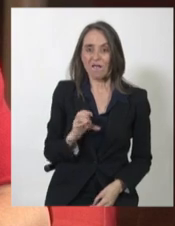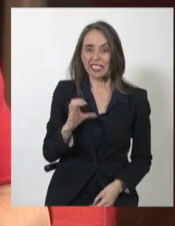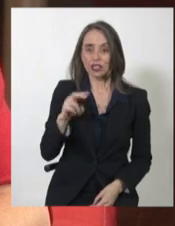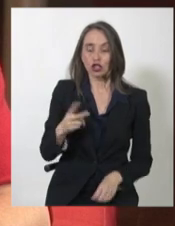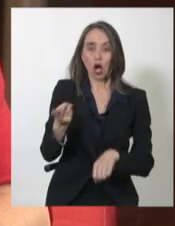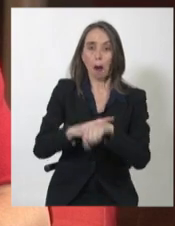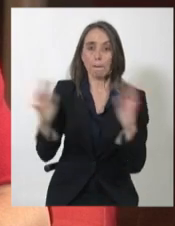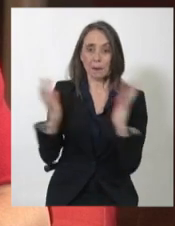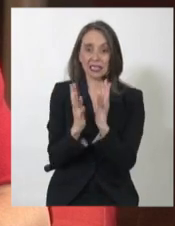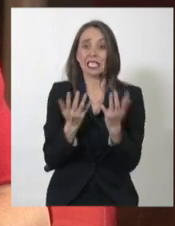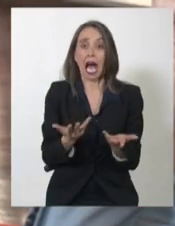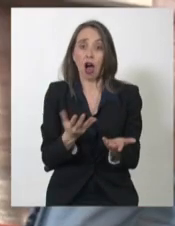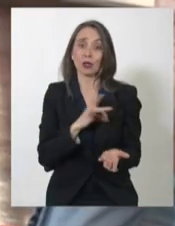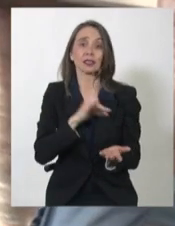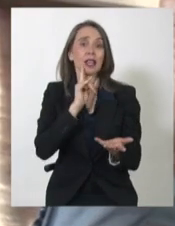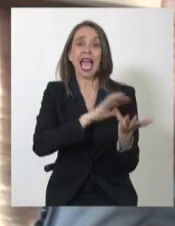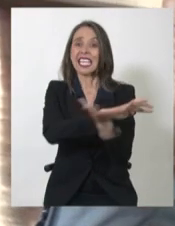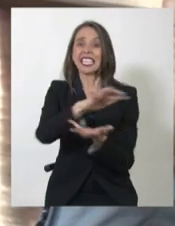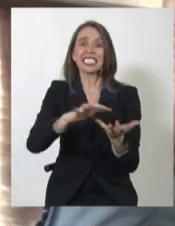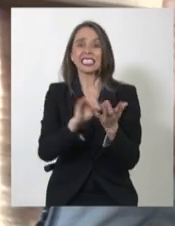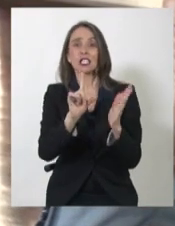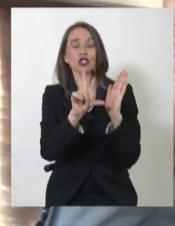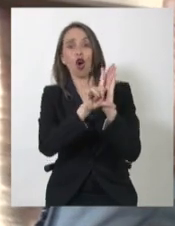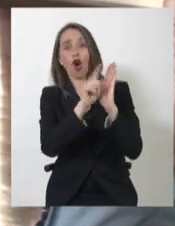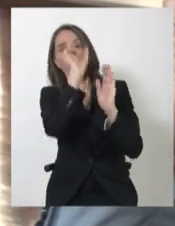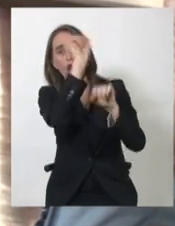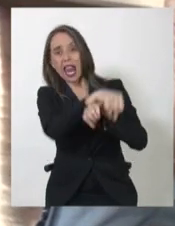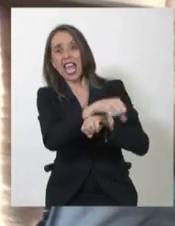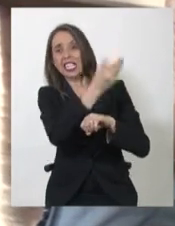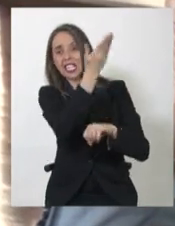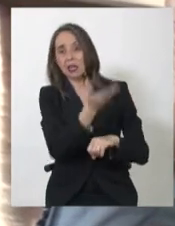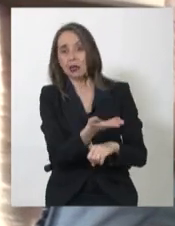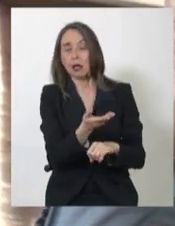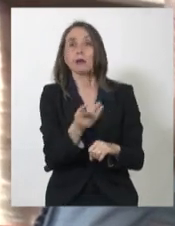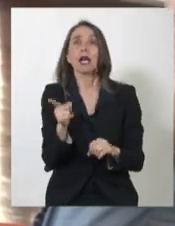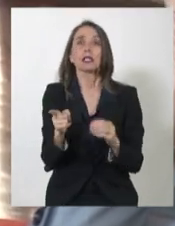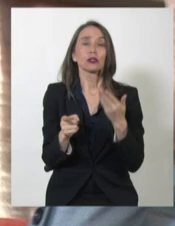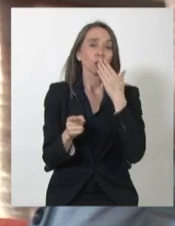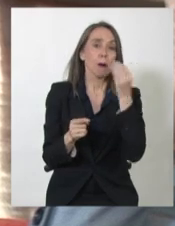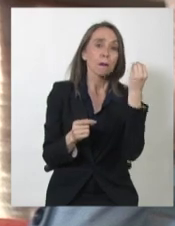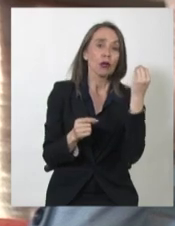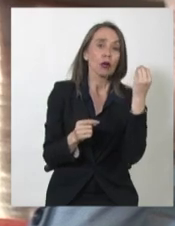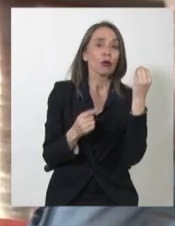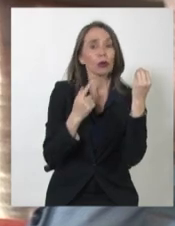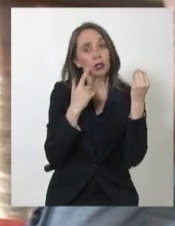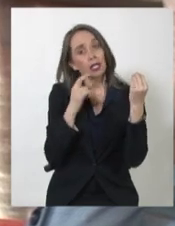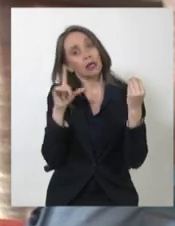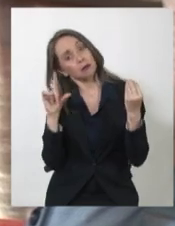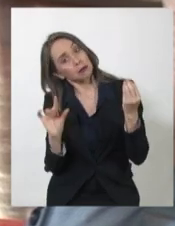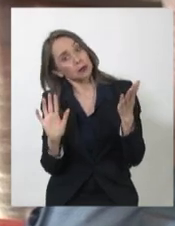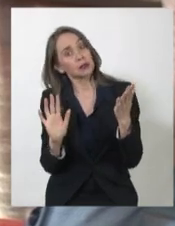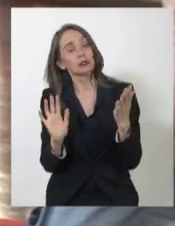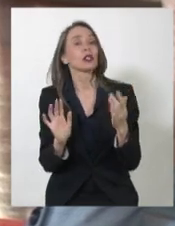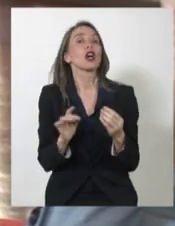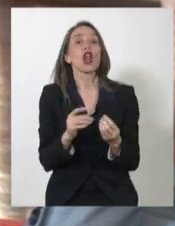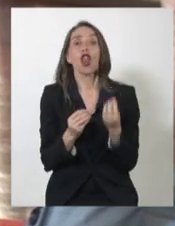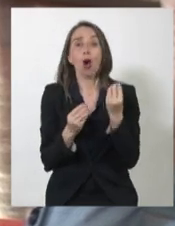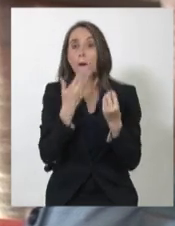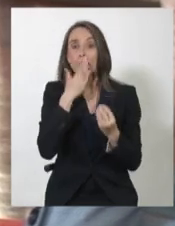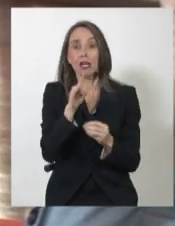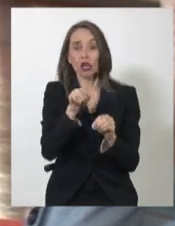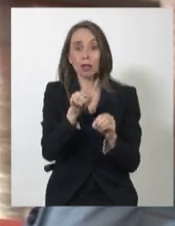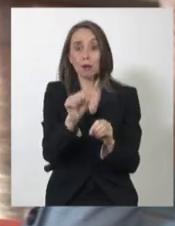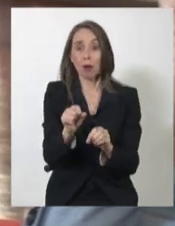dada la crisis de legitimidad, tiene más desventajas que ventajas. Y creo yo que la ventaja que